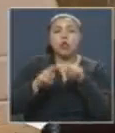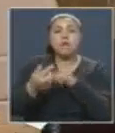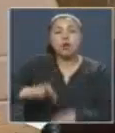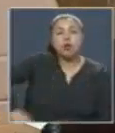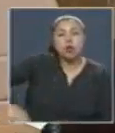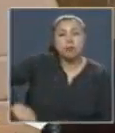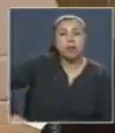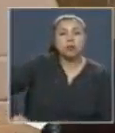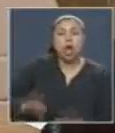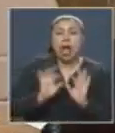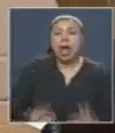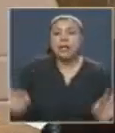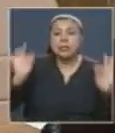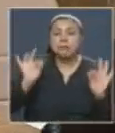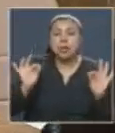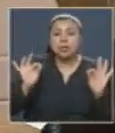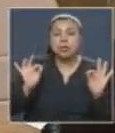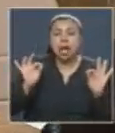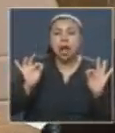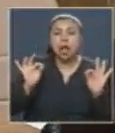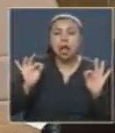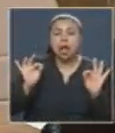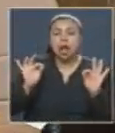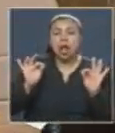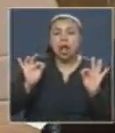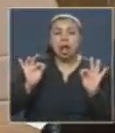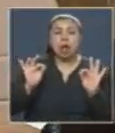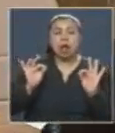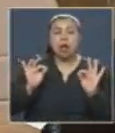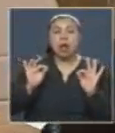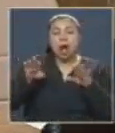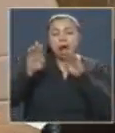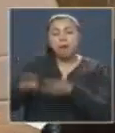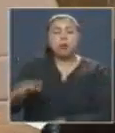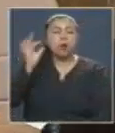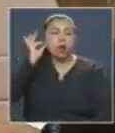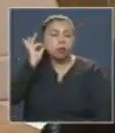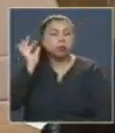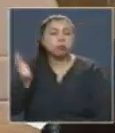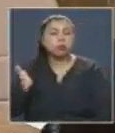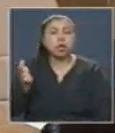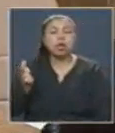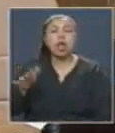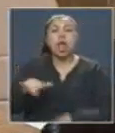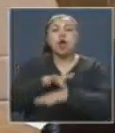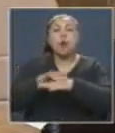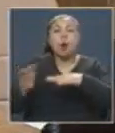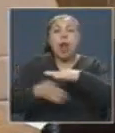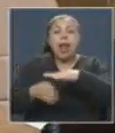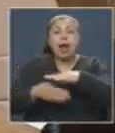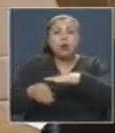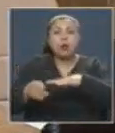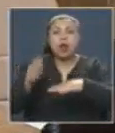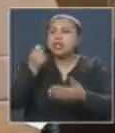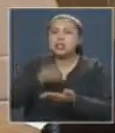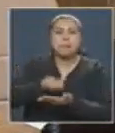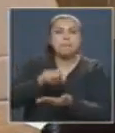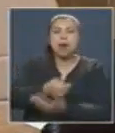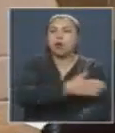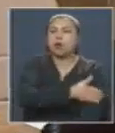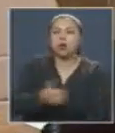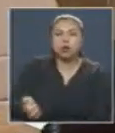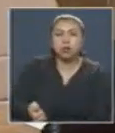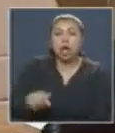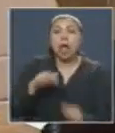pensiones, con especial énfasis en favor de las mujeres que tienen lagunas previsionales cuantiosas. El